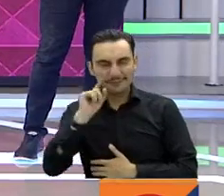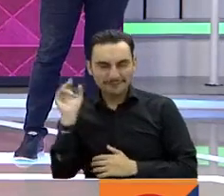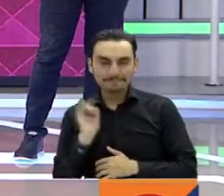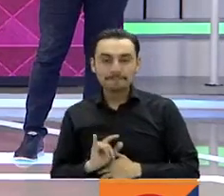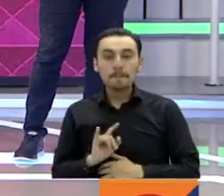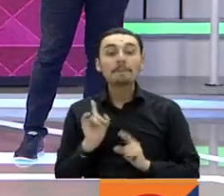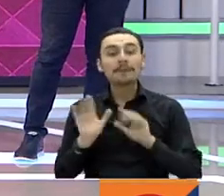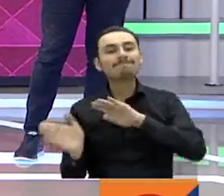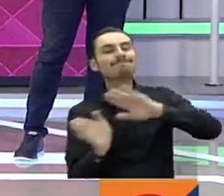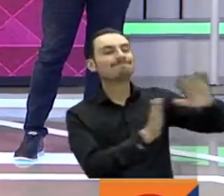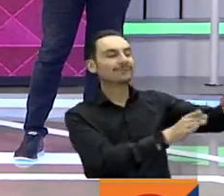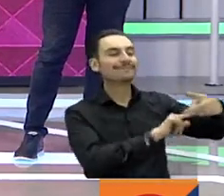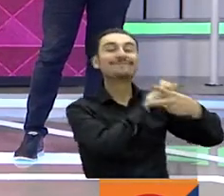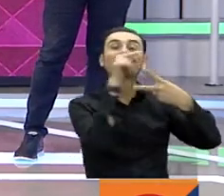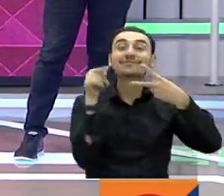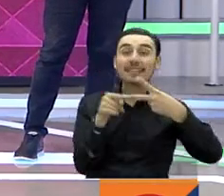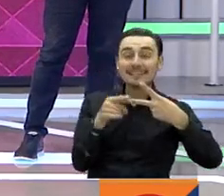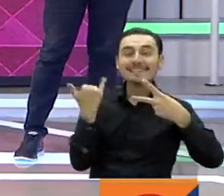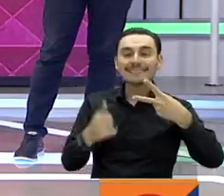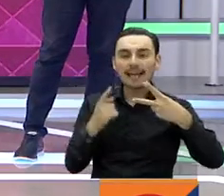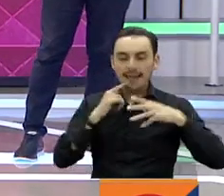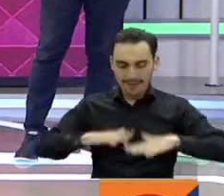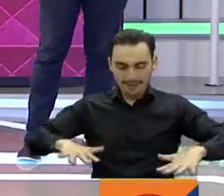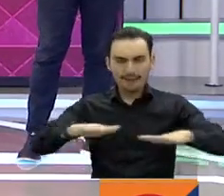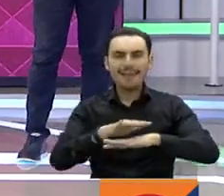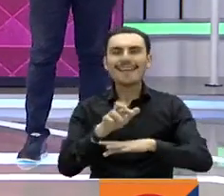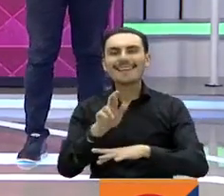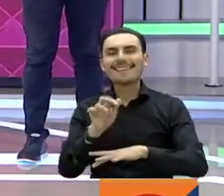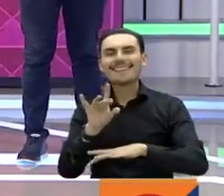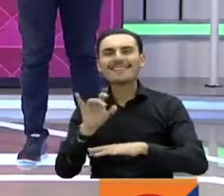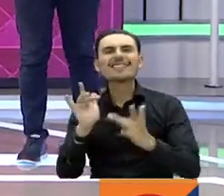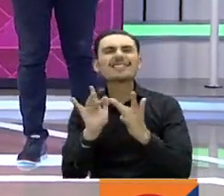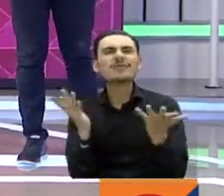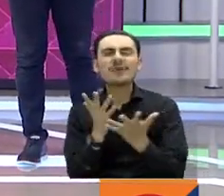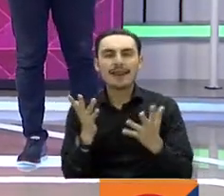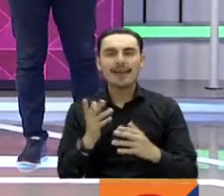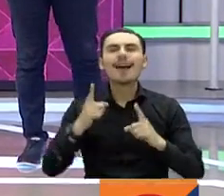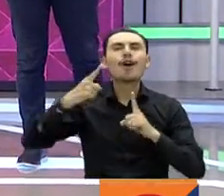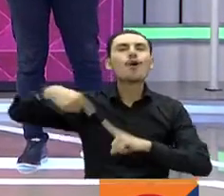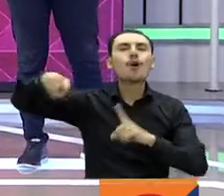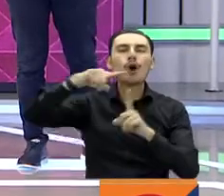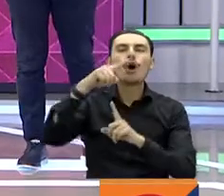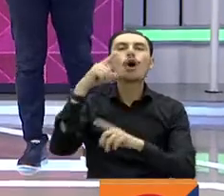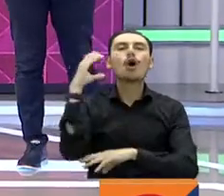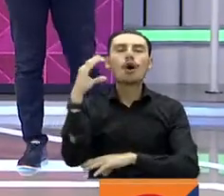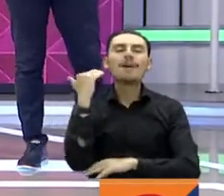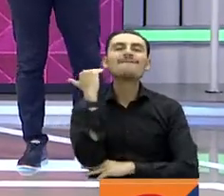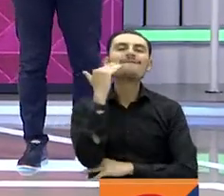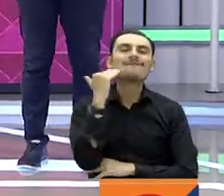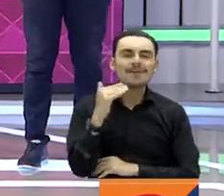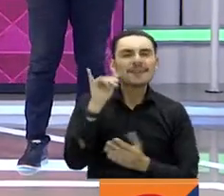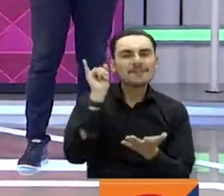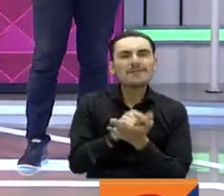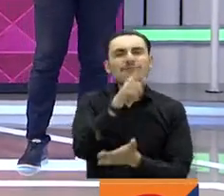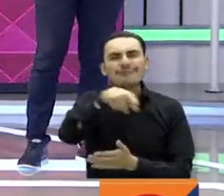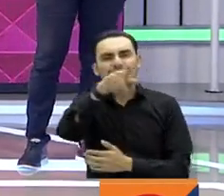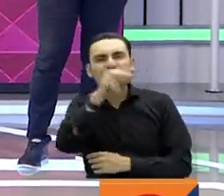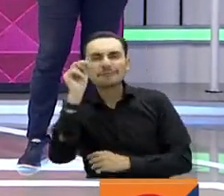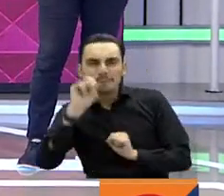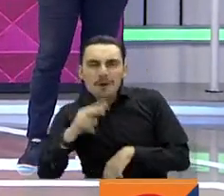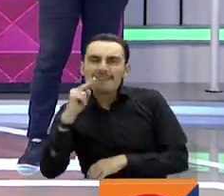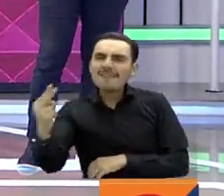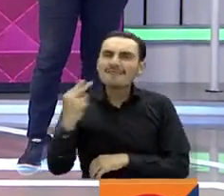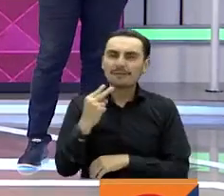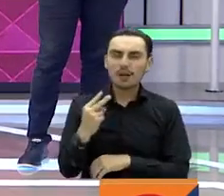Pero el segundo evento ciclístico que tenemos acá en RTBC es la Vuelta Colombia Femenina, que se transmite en Señal Colombia. Hoy